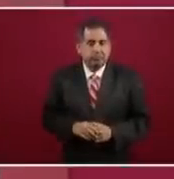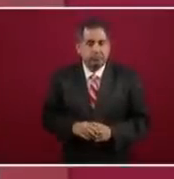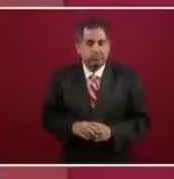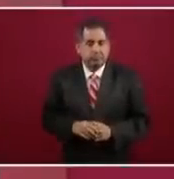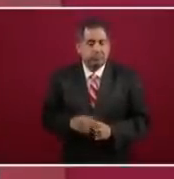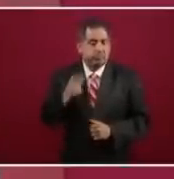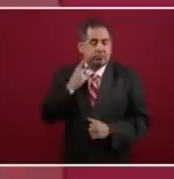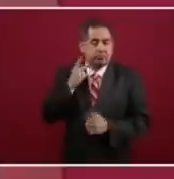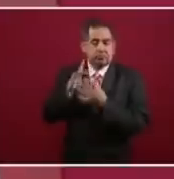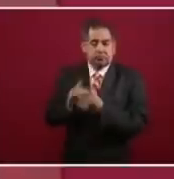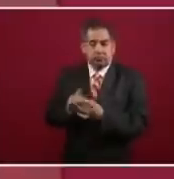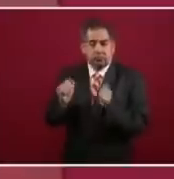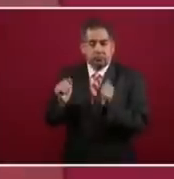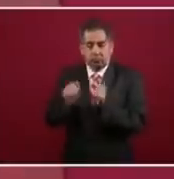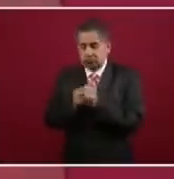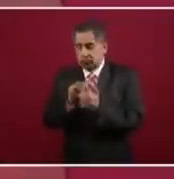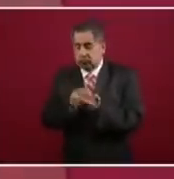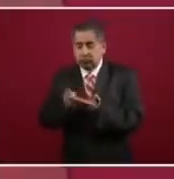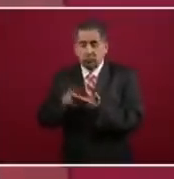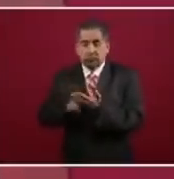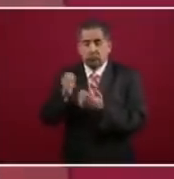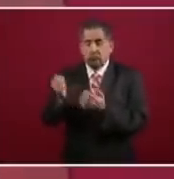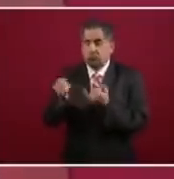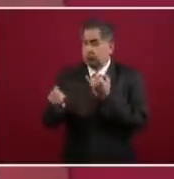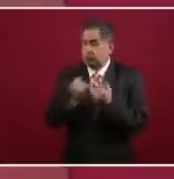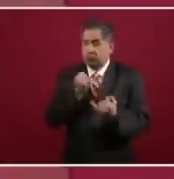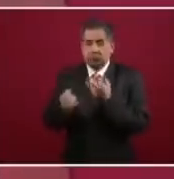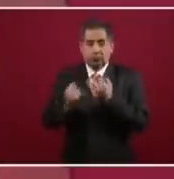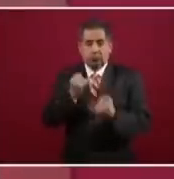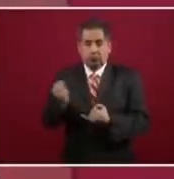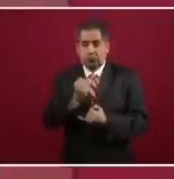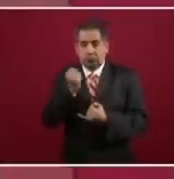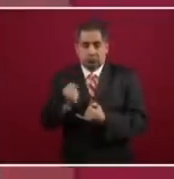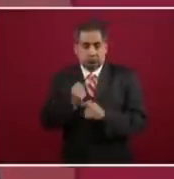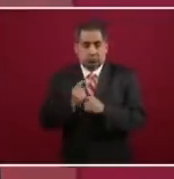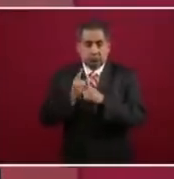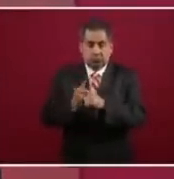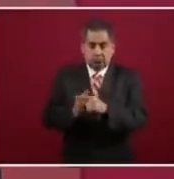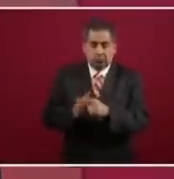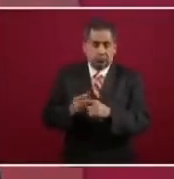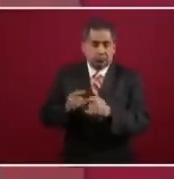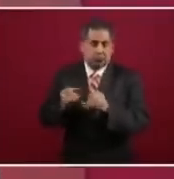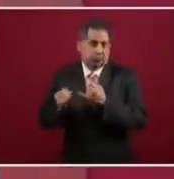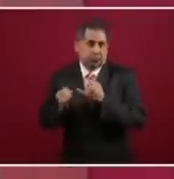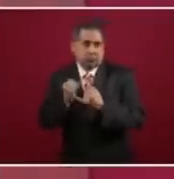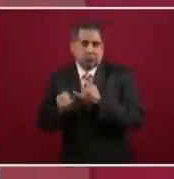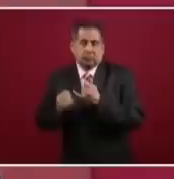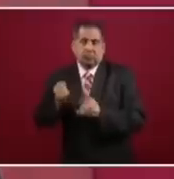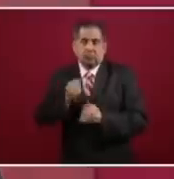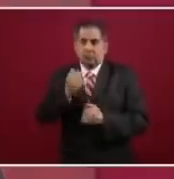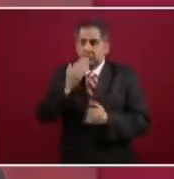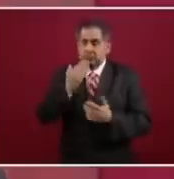la política es virtud y fortuna virtud y suerte